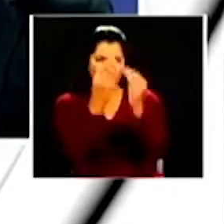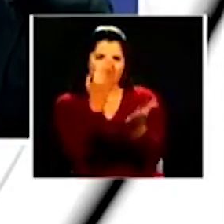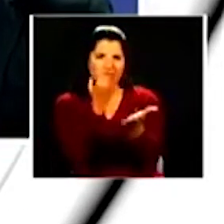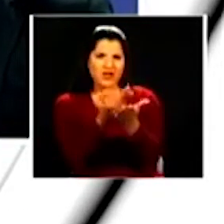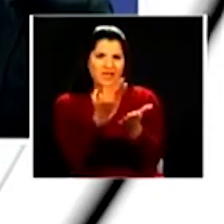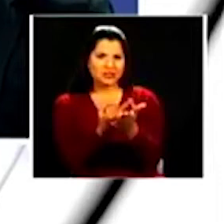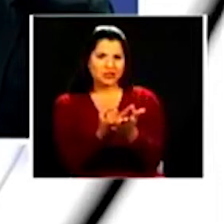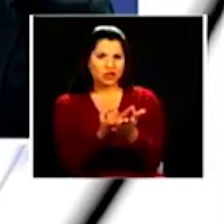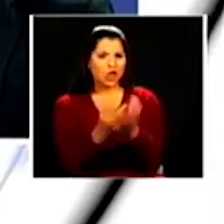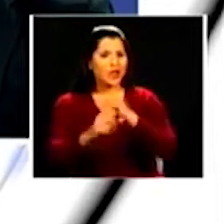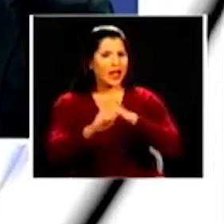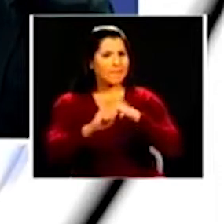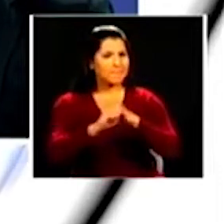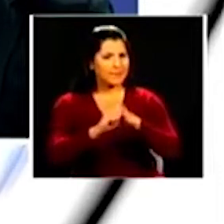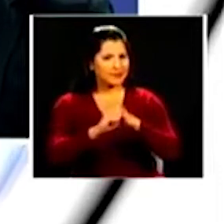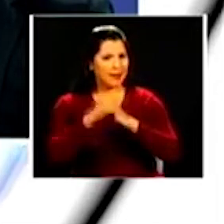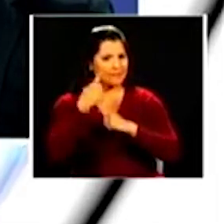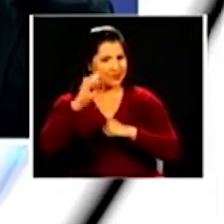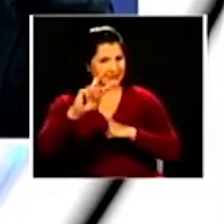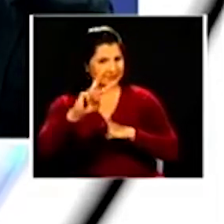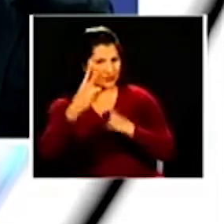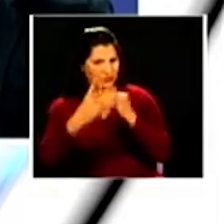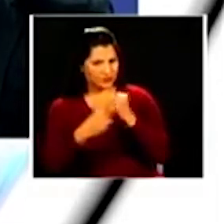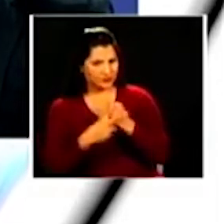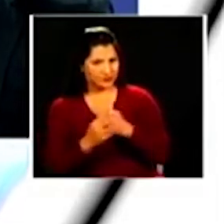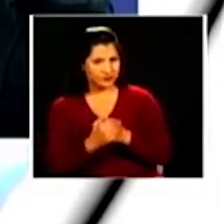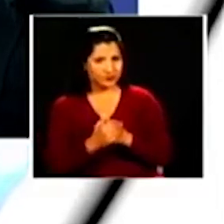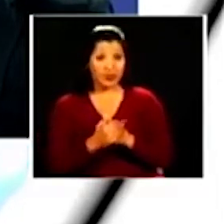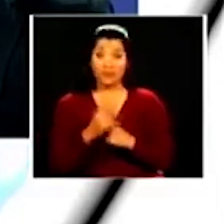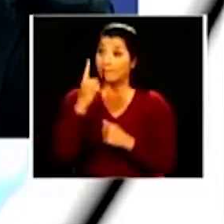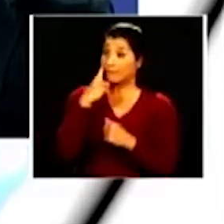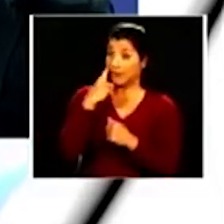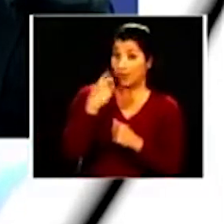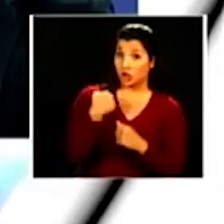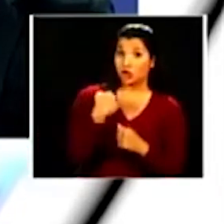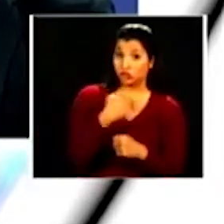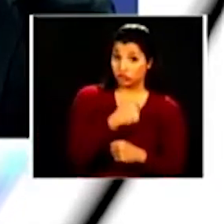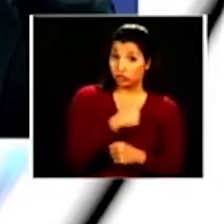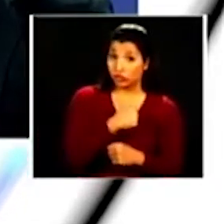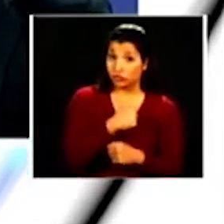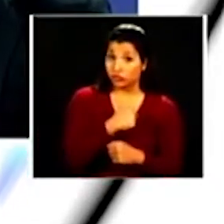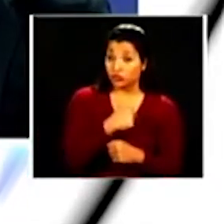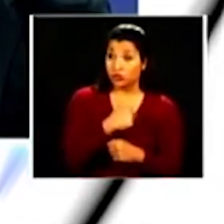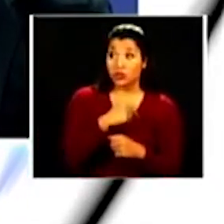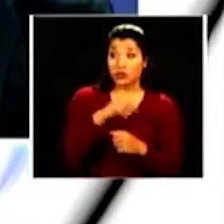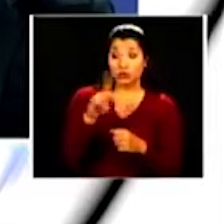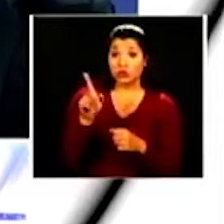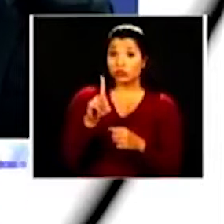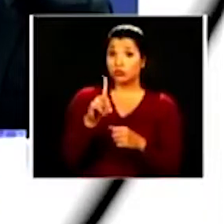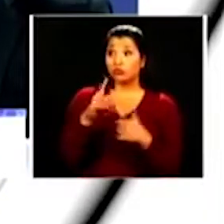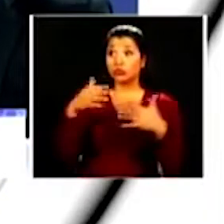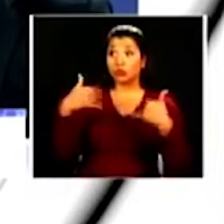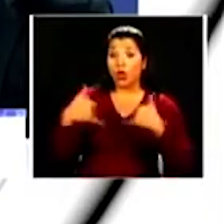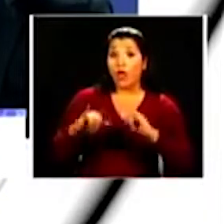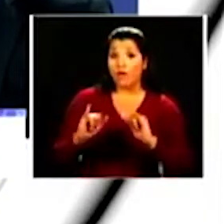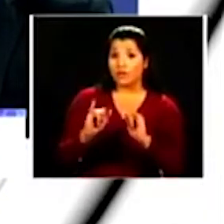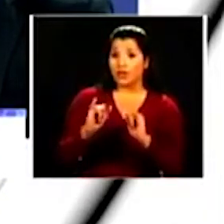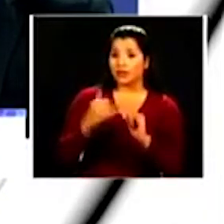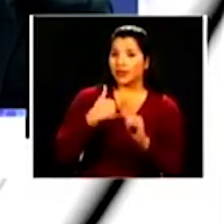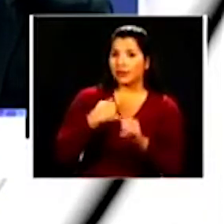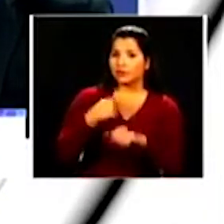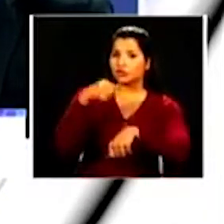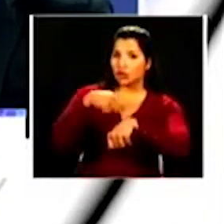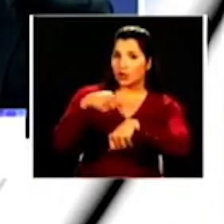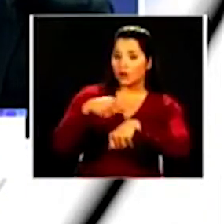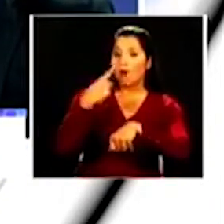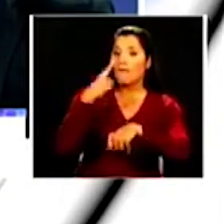ronda? Don Carlos, estamos en tiempo, el tribunal lo sabe, estamos absolutamente en tiempo para presentar